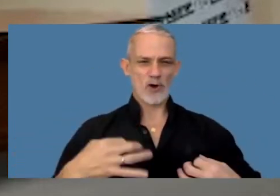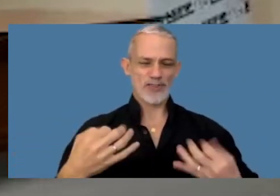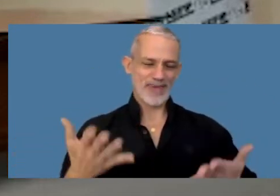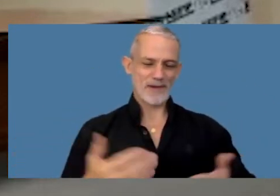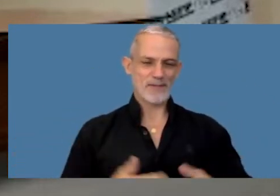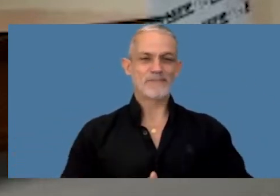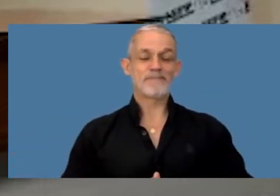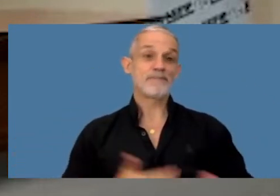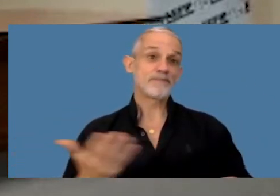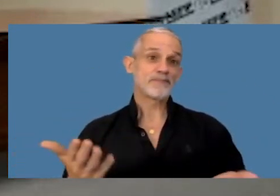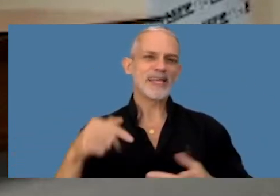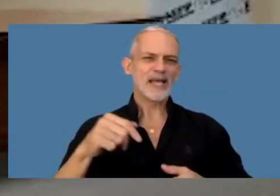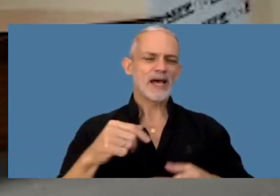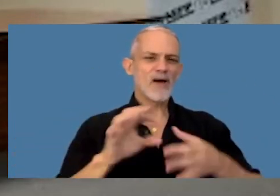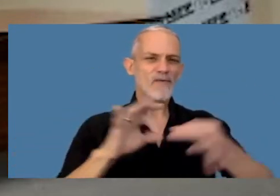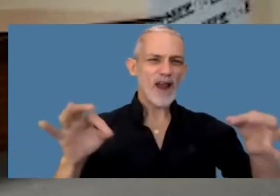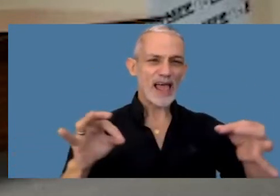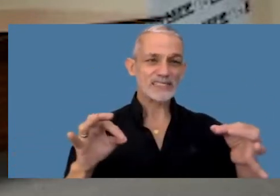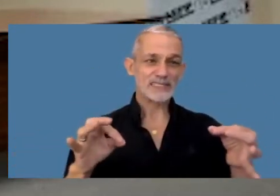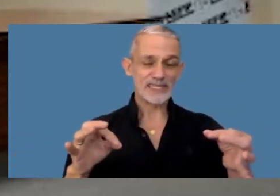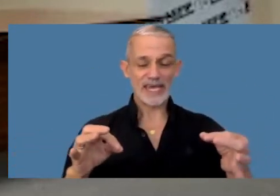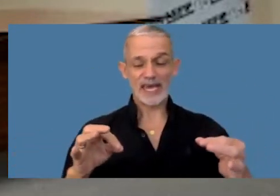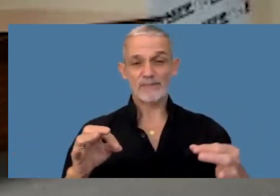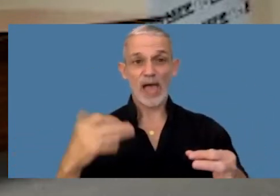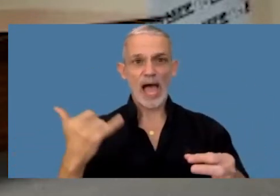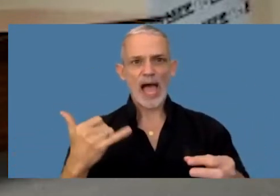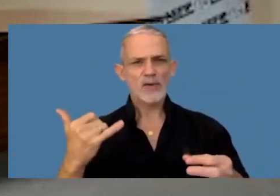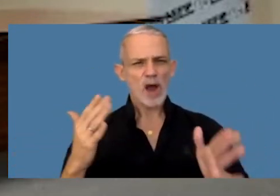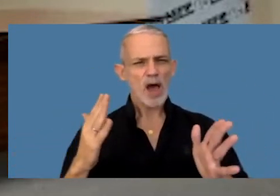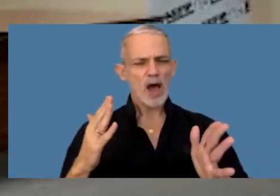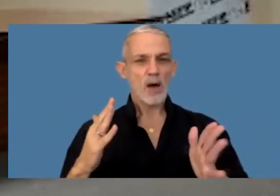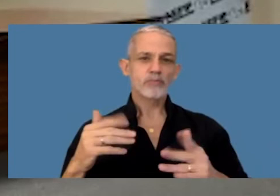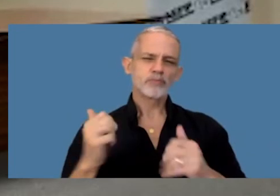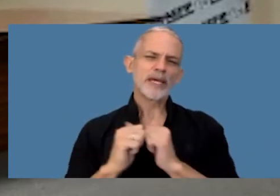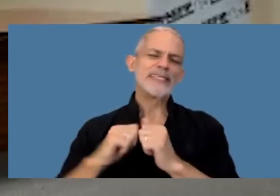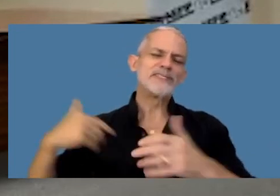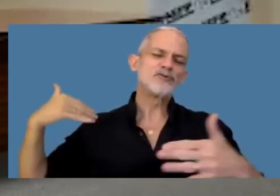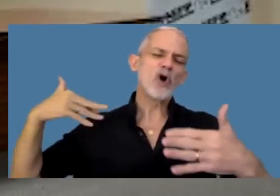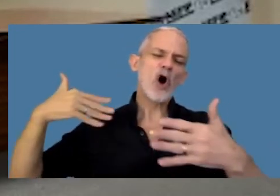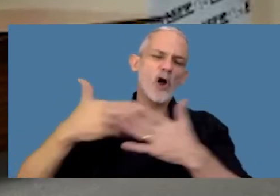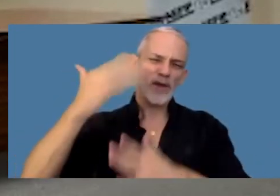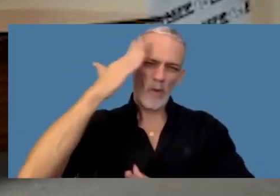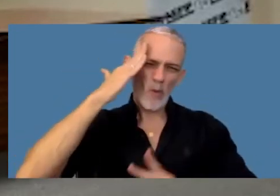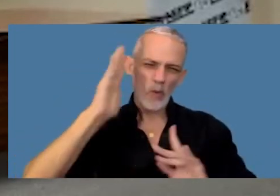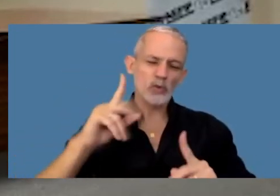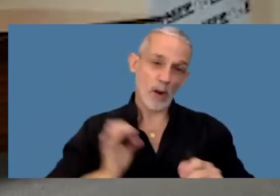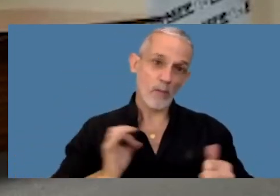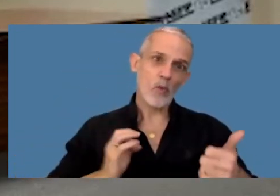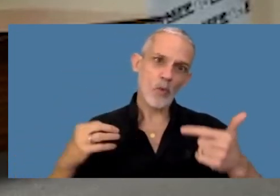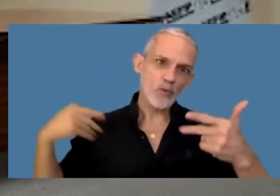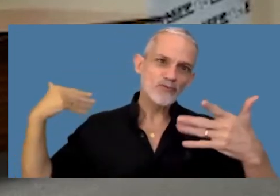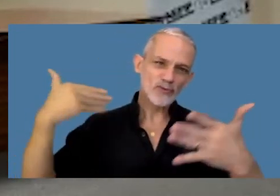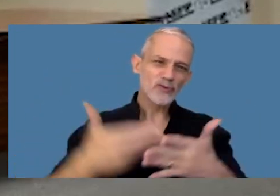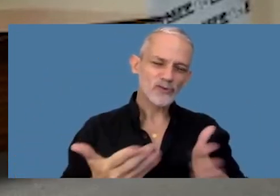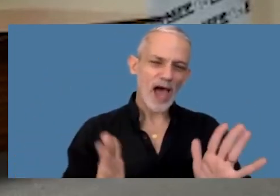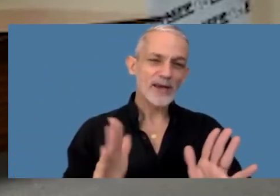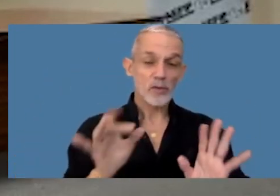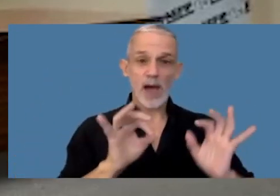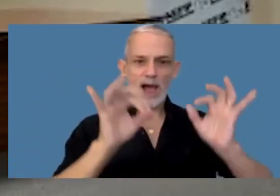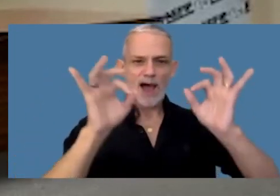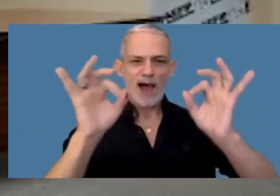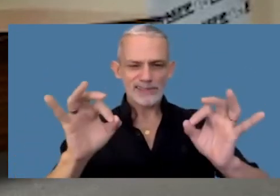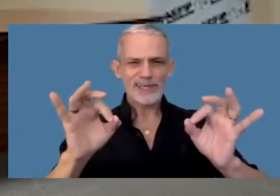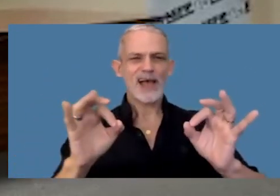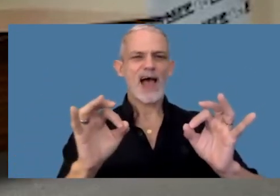Esta formulación, que obviamente tiene una construcción histórica cultural de muchos años, para llegar a esa